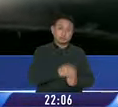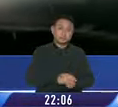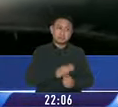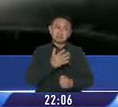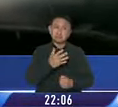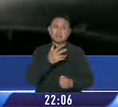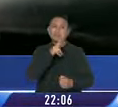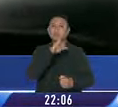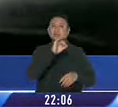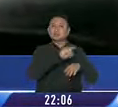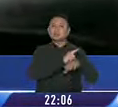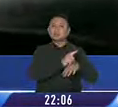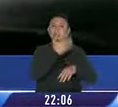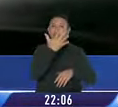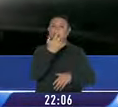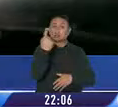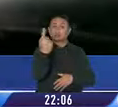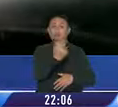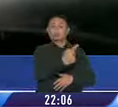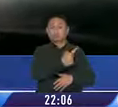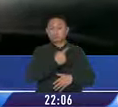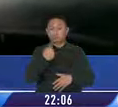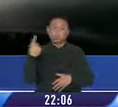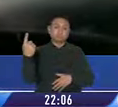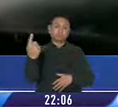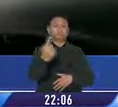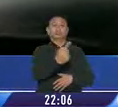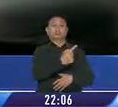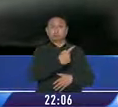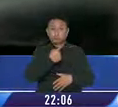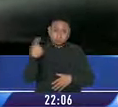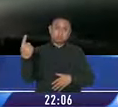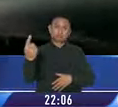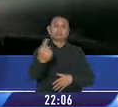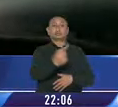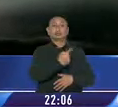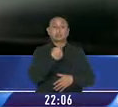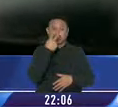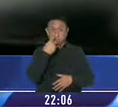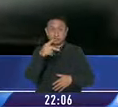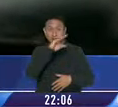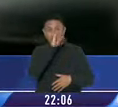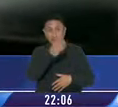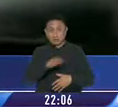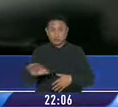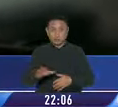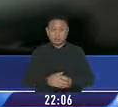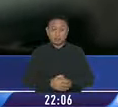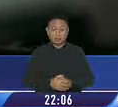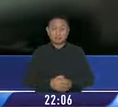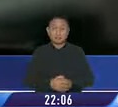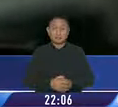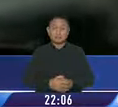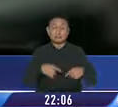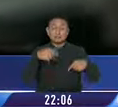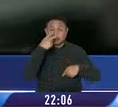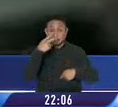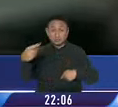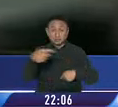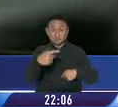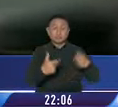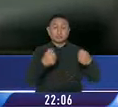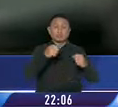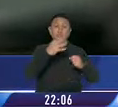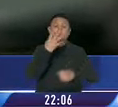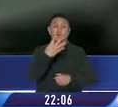Aproximadamente en 30 minutos dio 5 vueltas. Se rondeó cada 10 minutos para ver la camioneta. Ahí se ve que en el del auto se